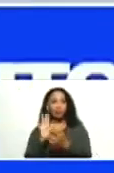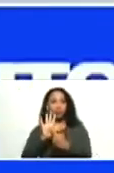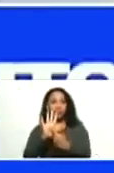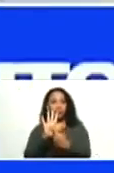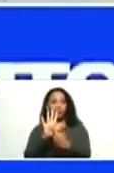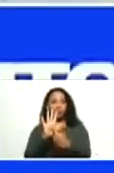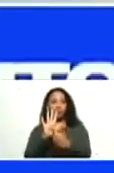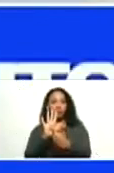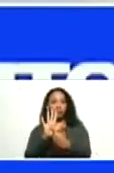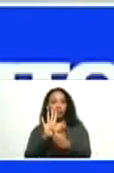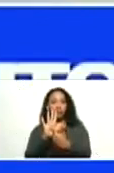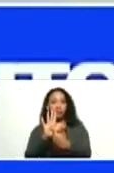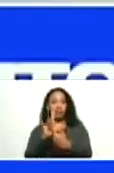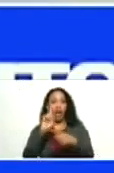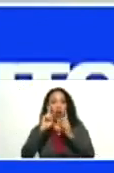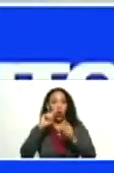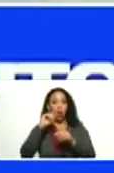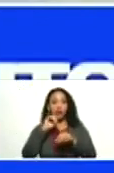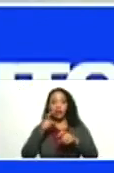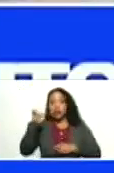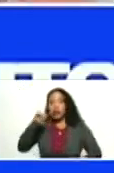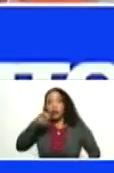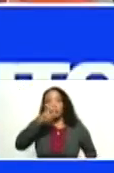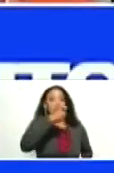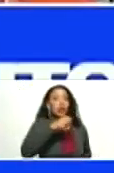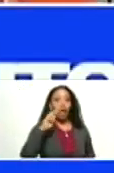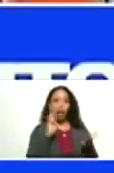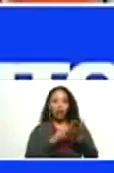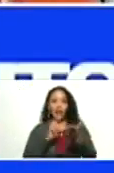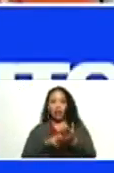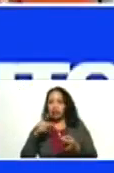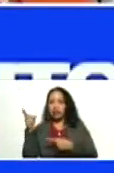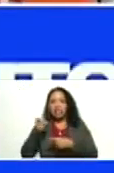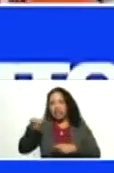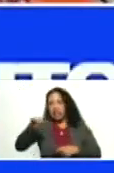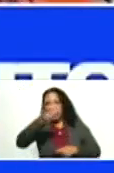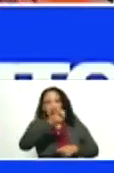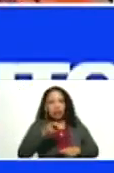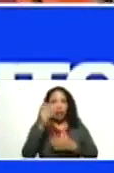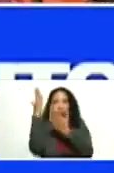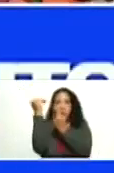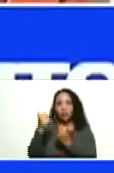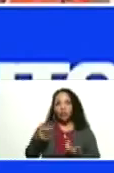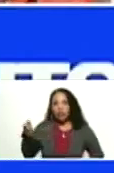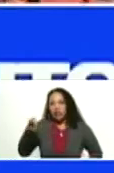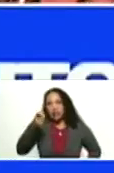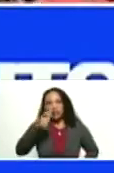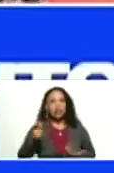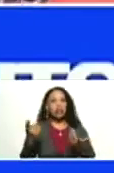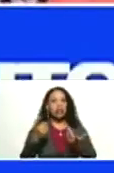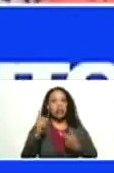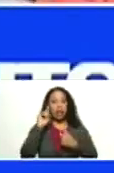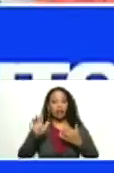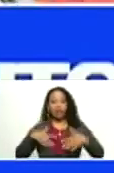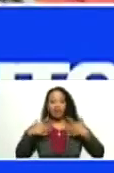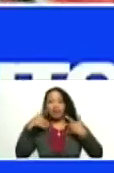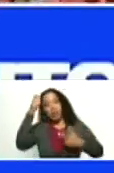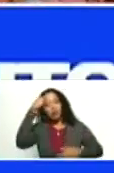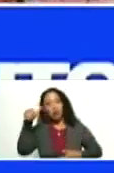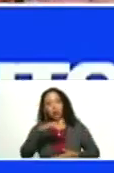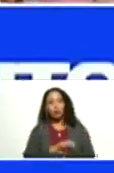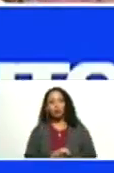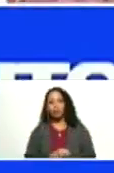¿Ah? Depredadores de la verdad, depredadores de la esperanza, depredadores de la esperanza y de la alegría de un pueblo.